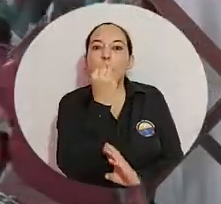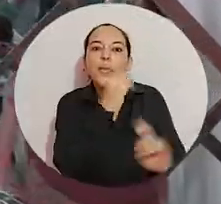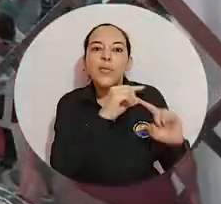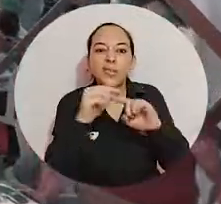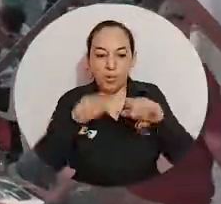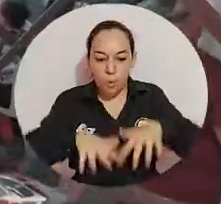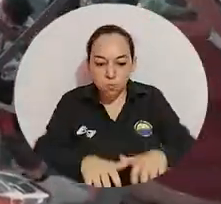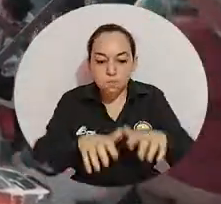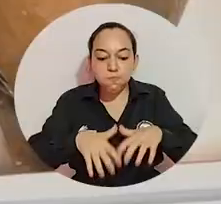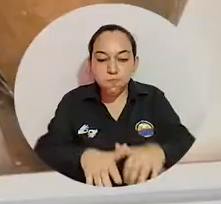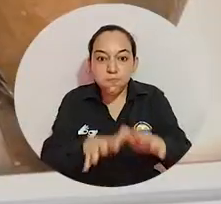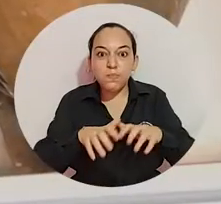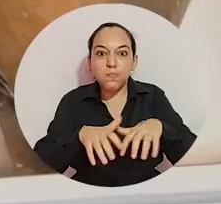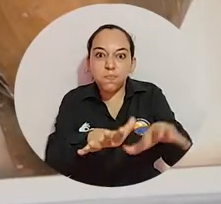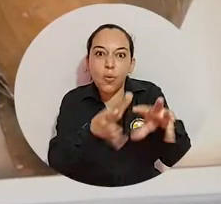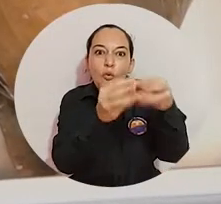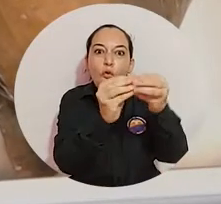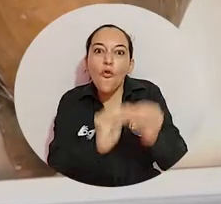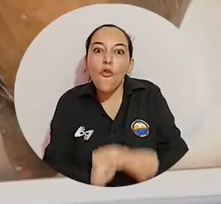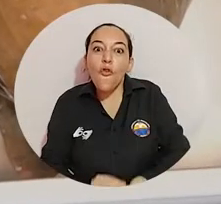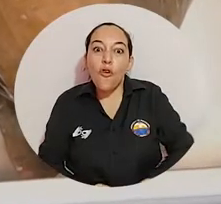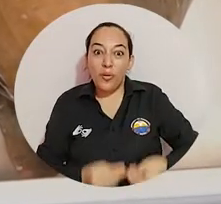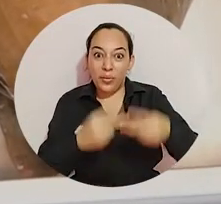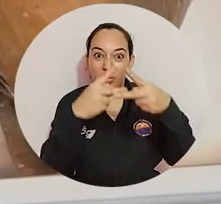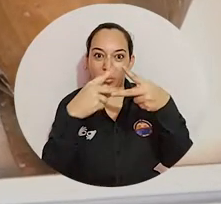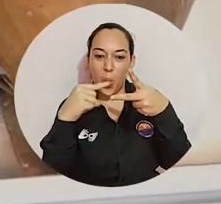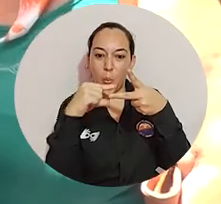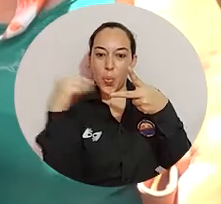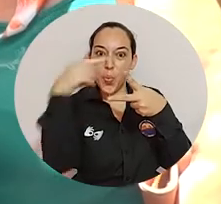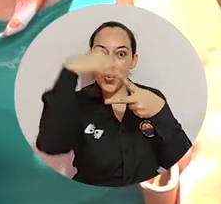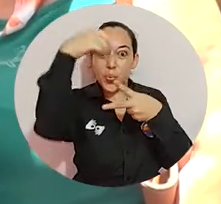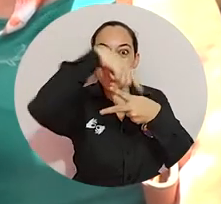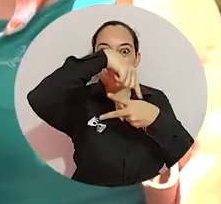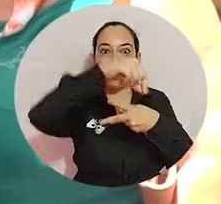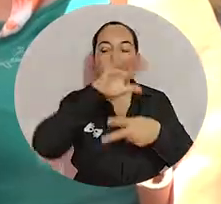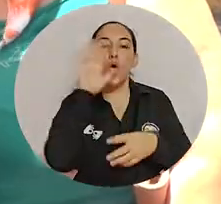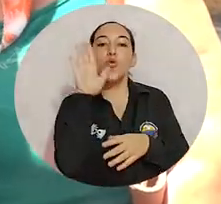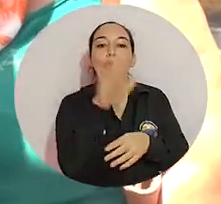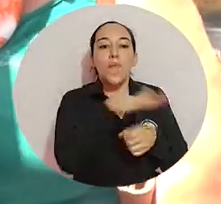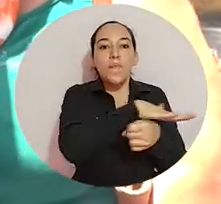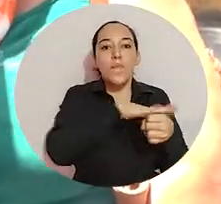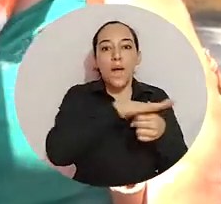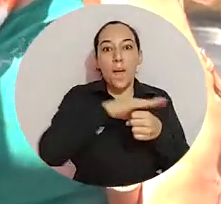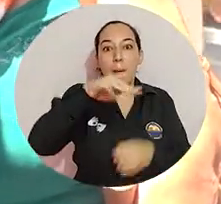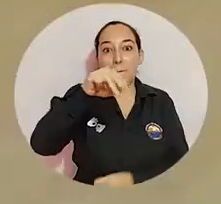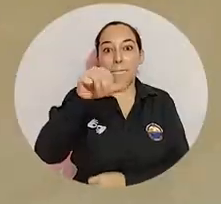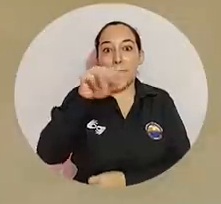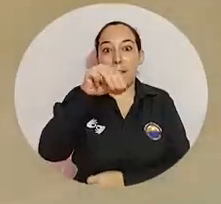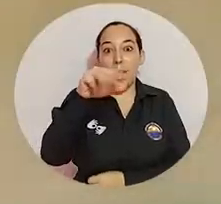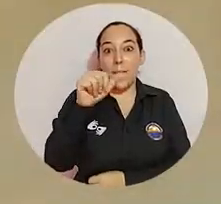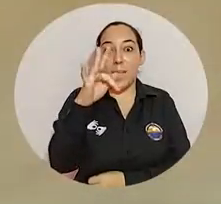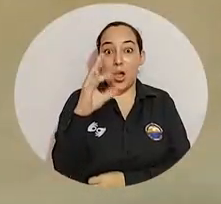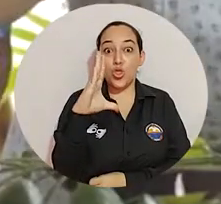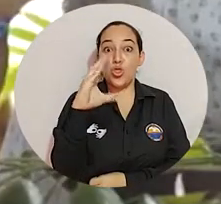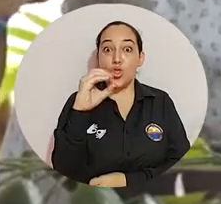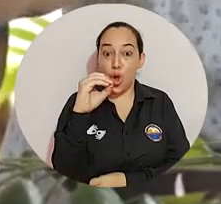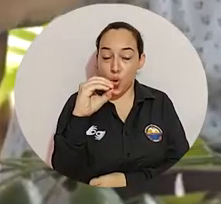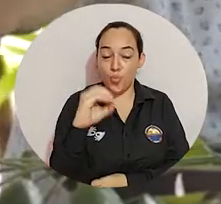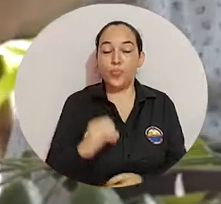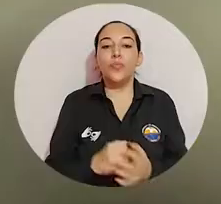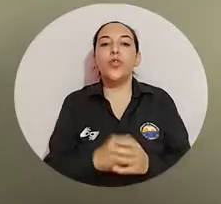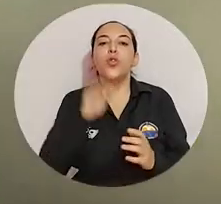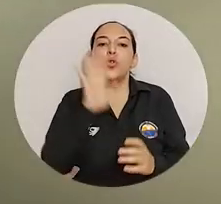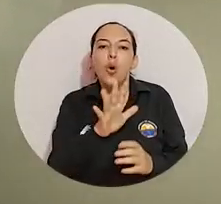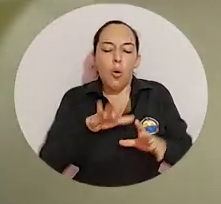Bollo Tres Punta, así se denomina este tradicional producto de la gastronomía mamatoquera, que luego de ser amasado es empacado en forma